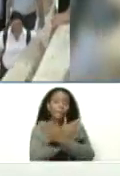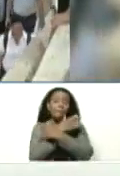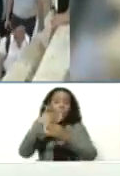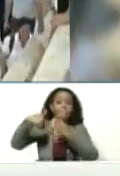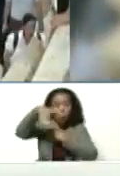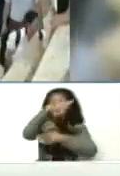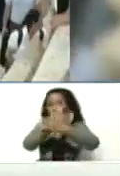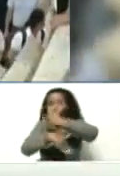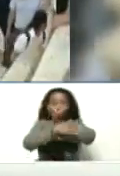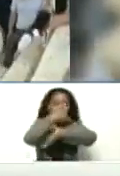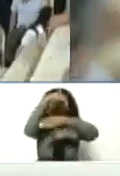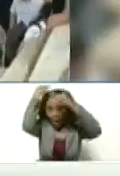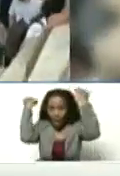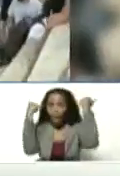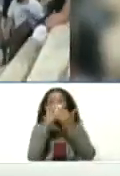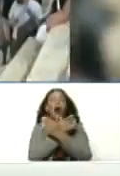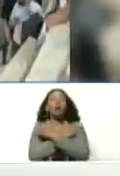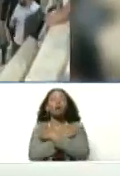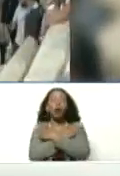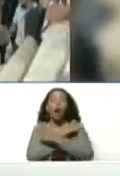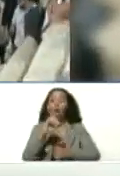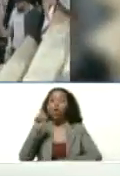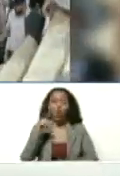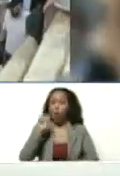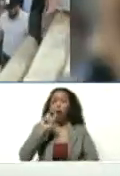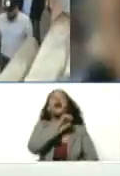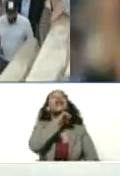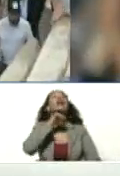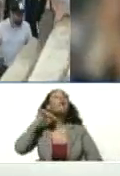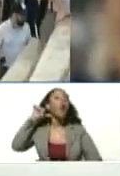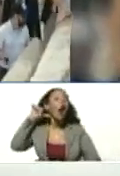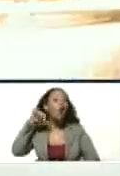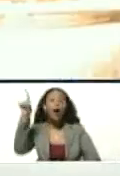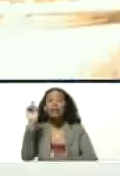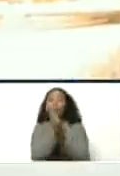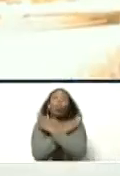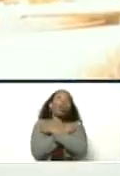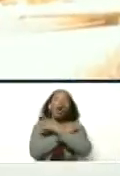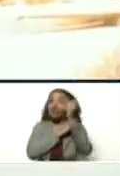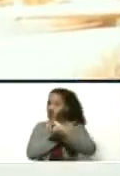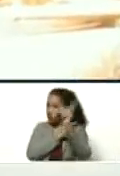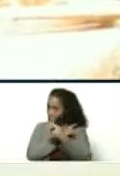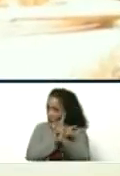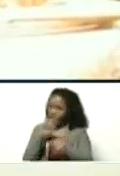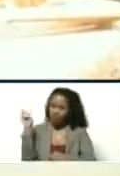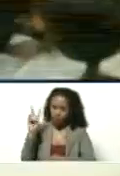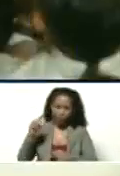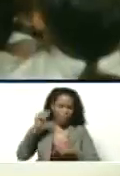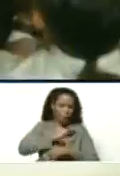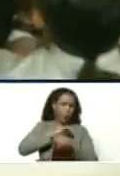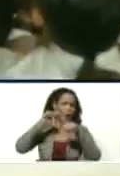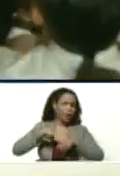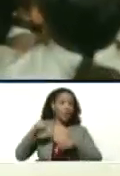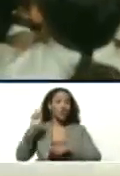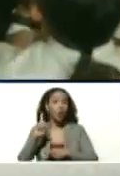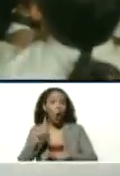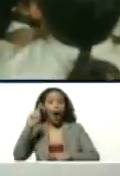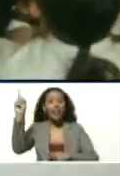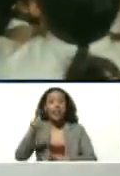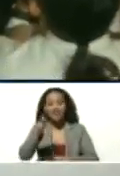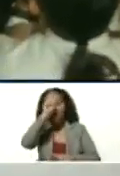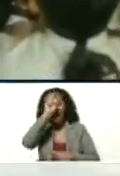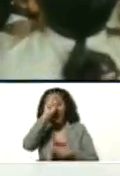No la momia de Ramos Aluga, esa la veo todos los días en Venezuela. Esa momia no, las momias del faraón de Egipto. Esas